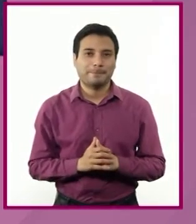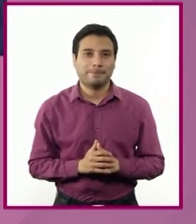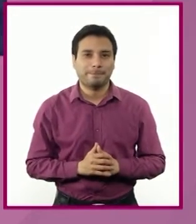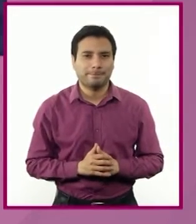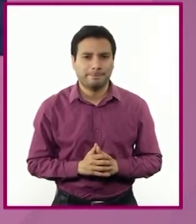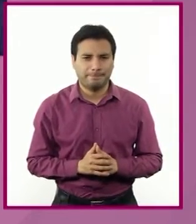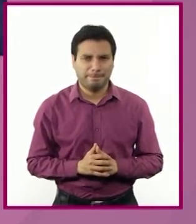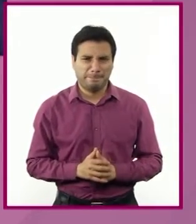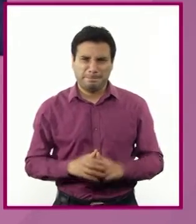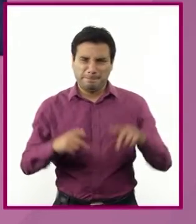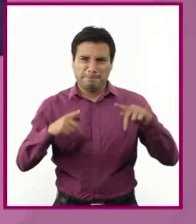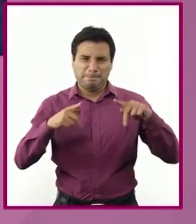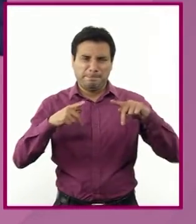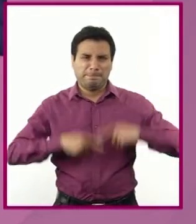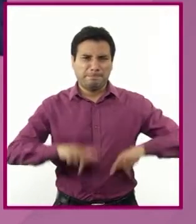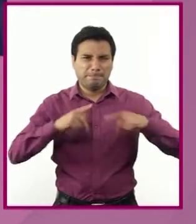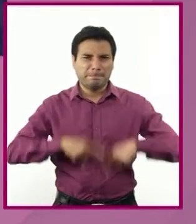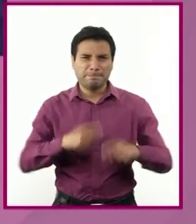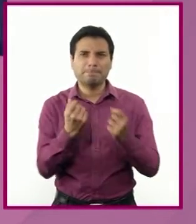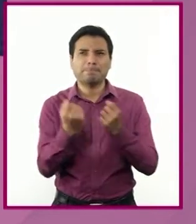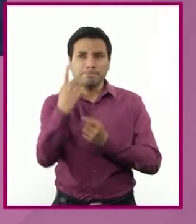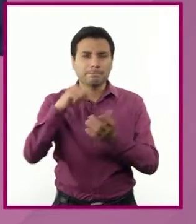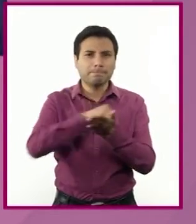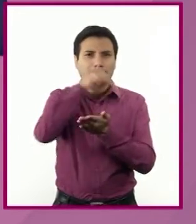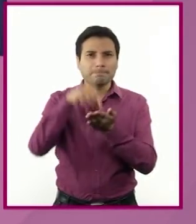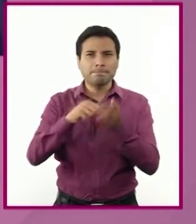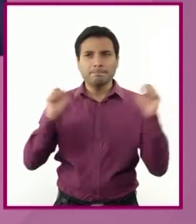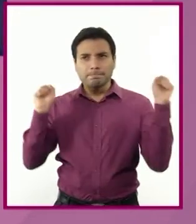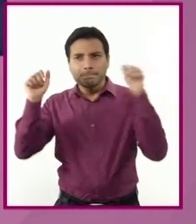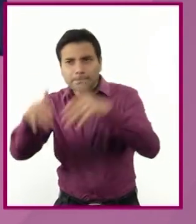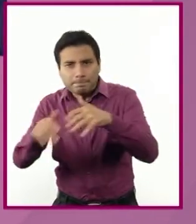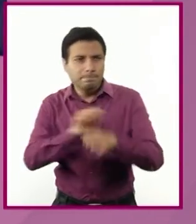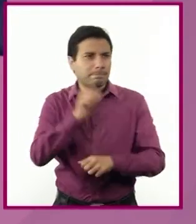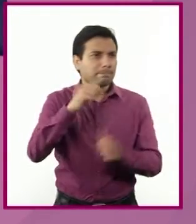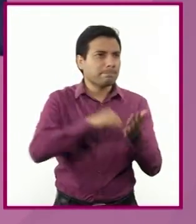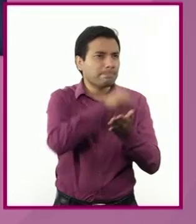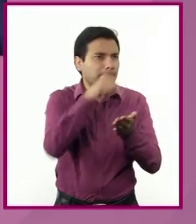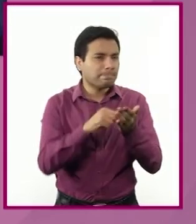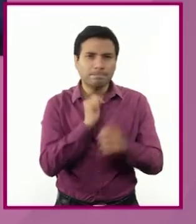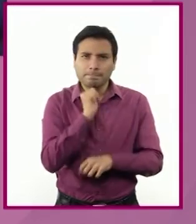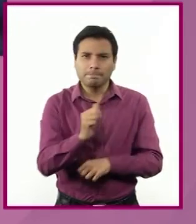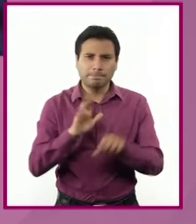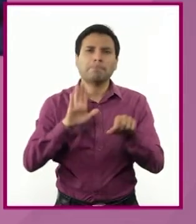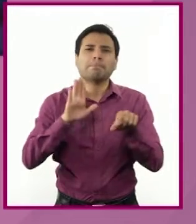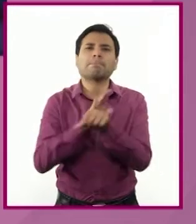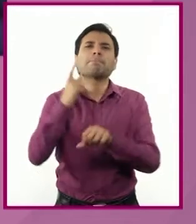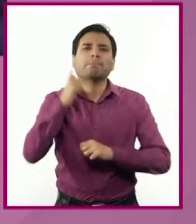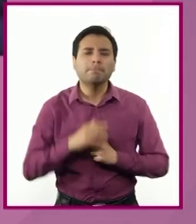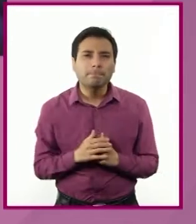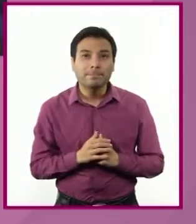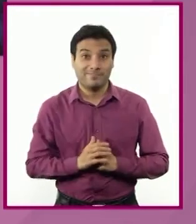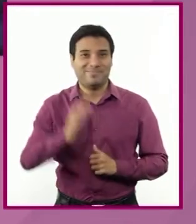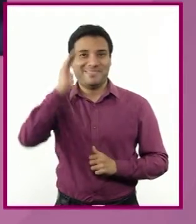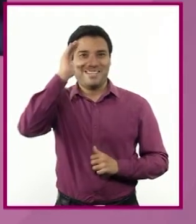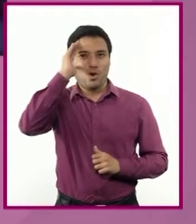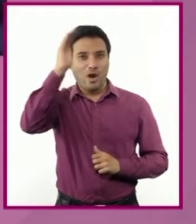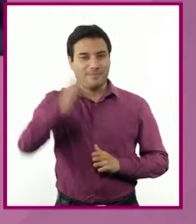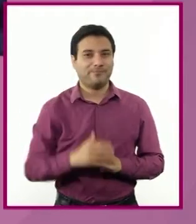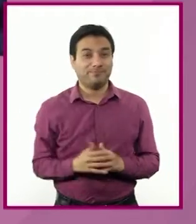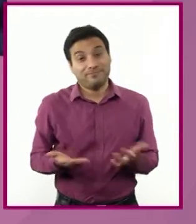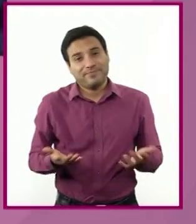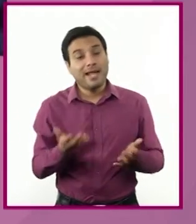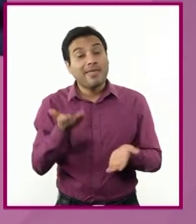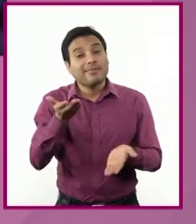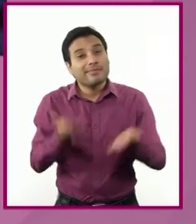¿Por qué la gente se concentra en ciertas regiones y cómo sabemos eso? Hola a todos. Son varios los factores